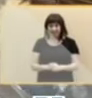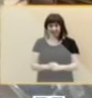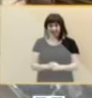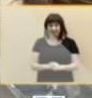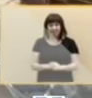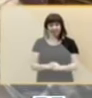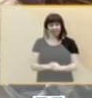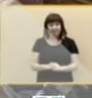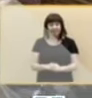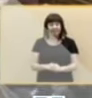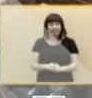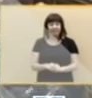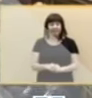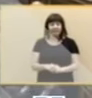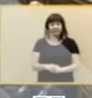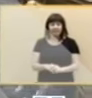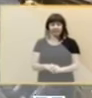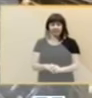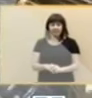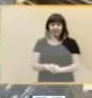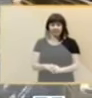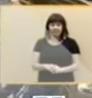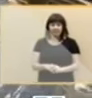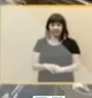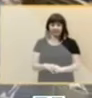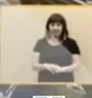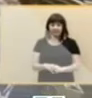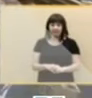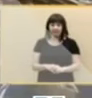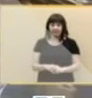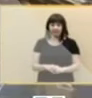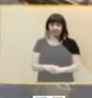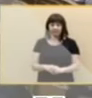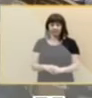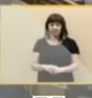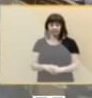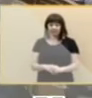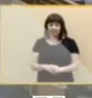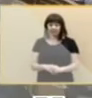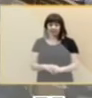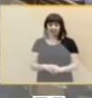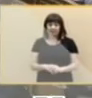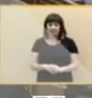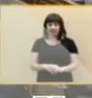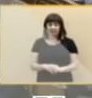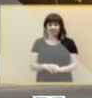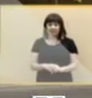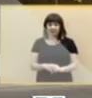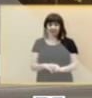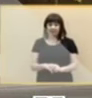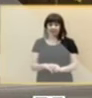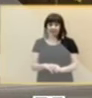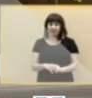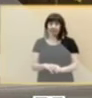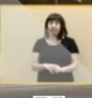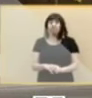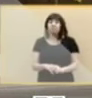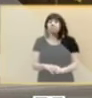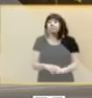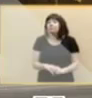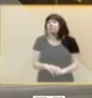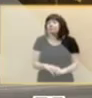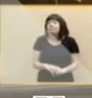estarás. Que la moción de censura parece que le está poniendo el juez de Prado. Que están utilizando lo que dice la moción de censura, lo